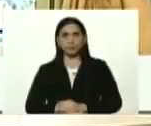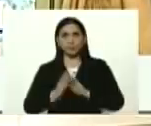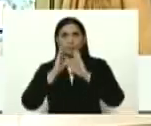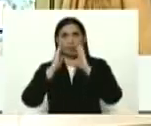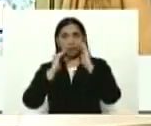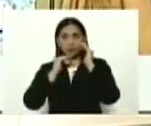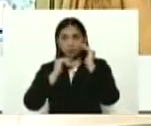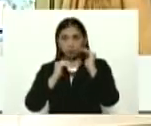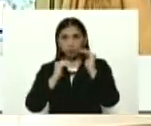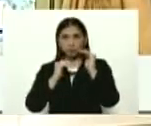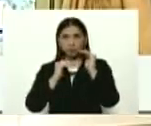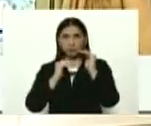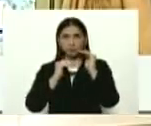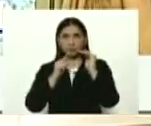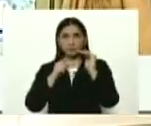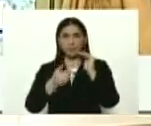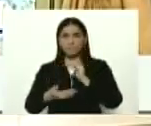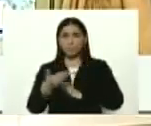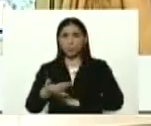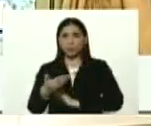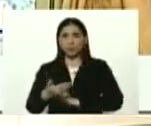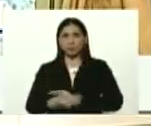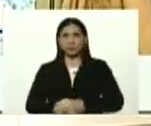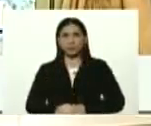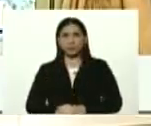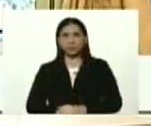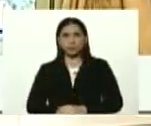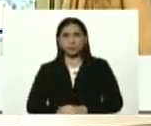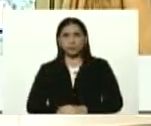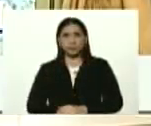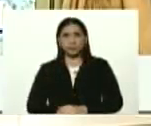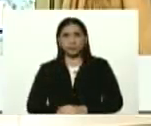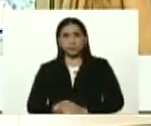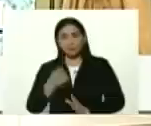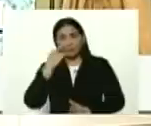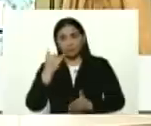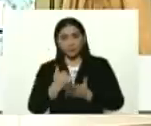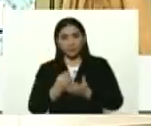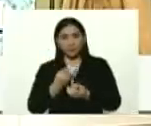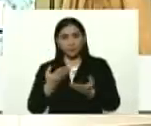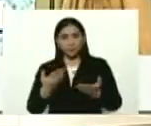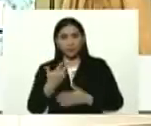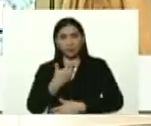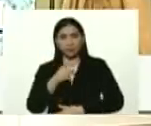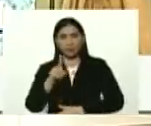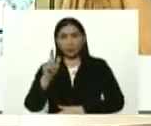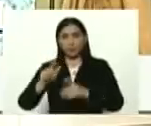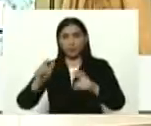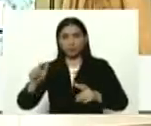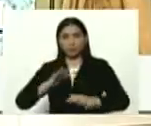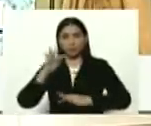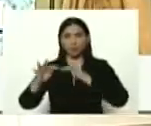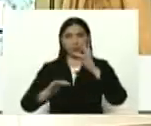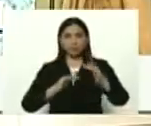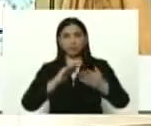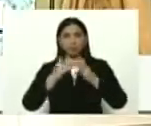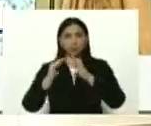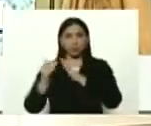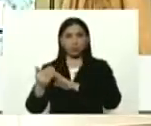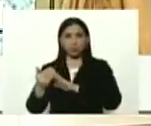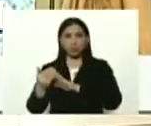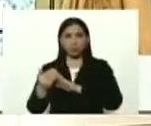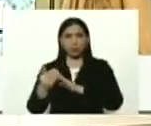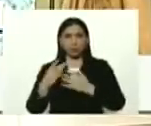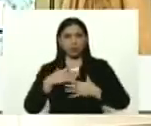Atención, atención, esto es muy importante. Fíjense ustedes, de estos 31 casos de transmisión comunitaria, me interesa